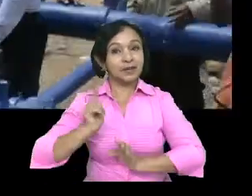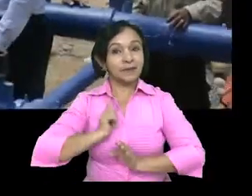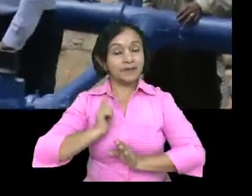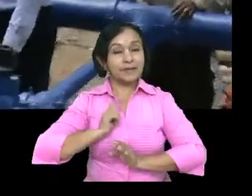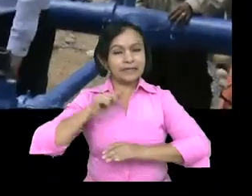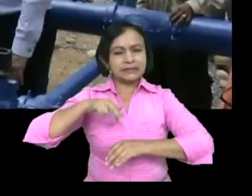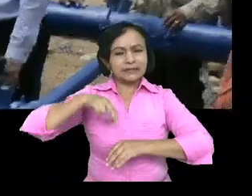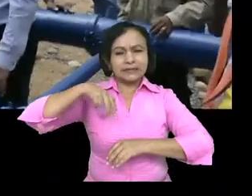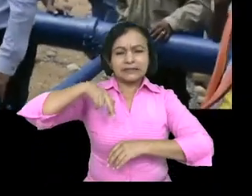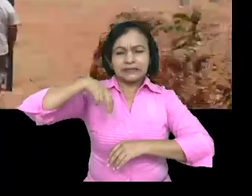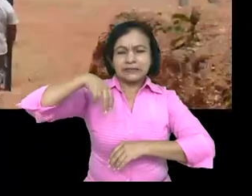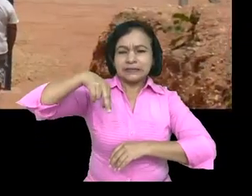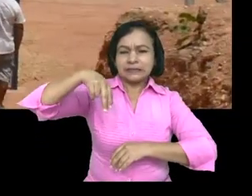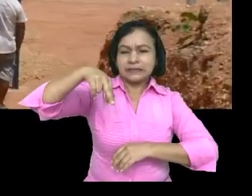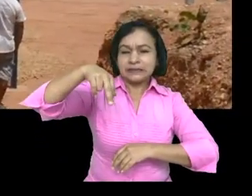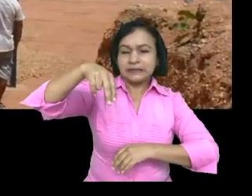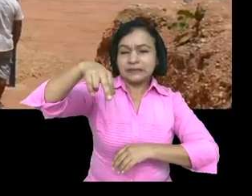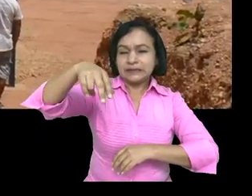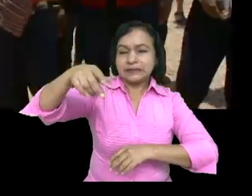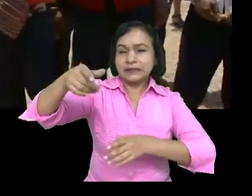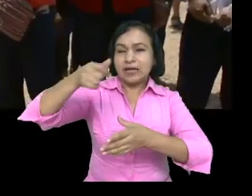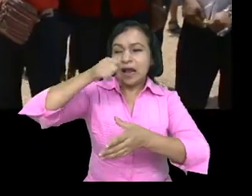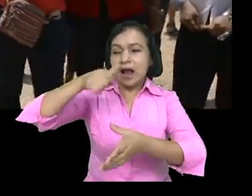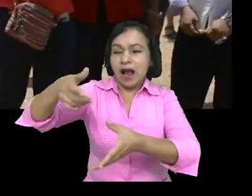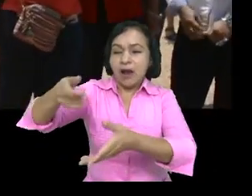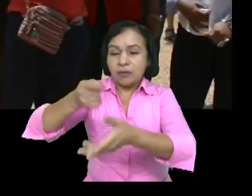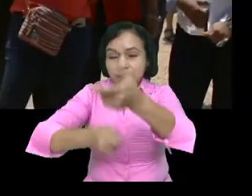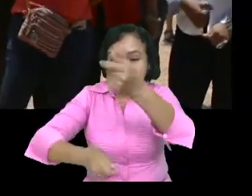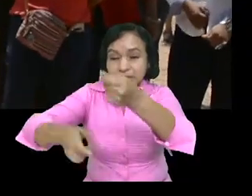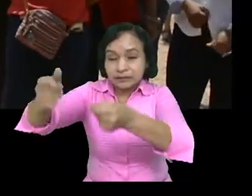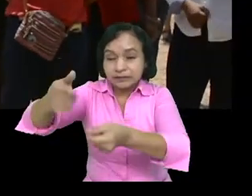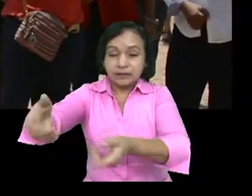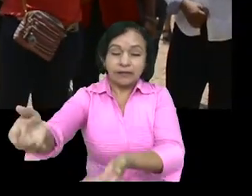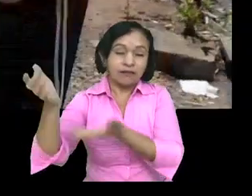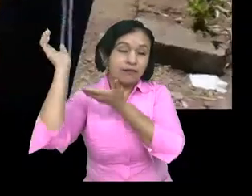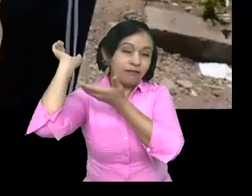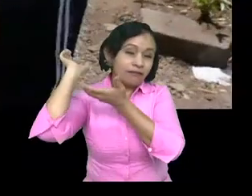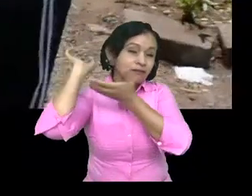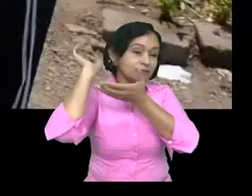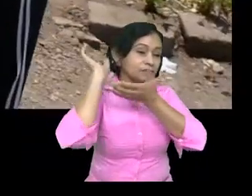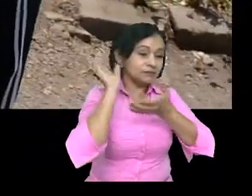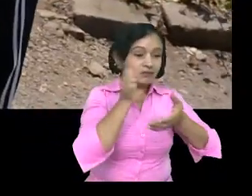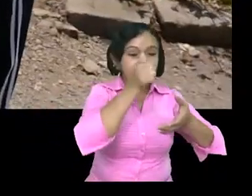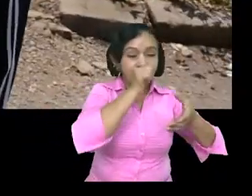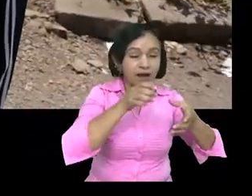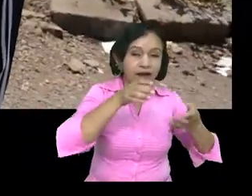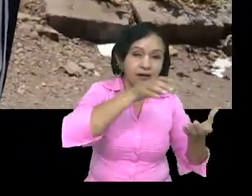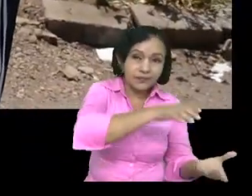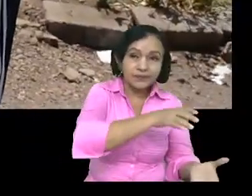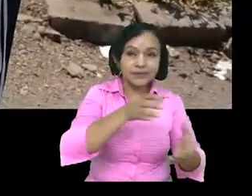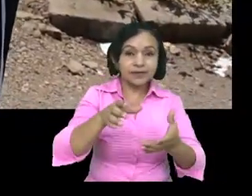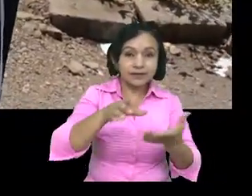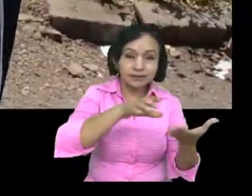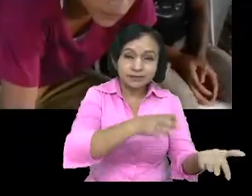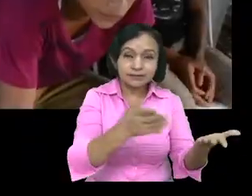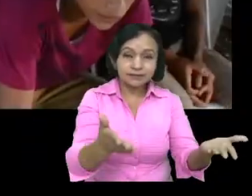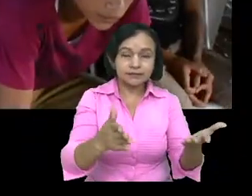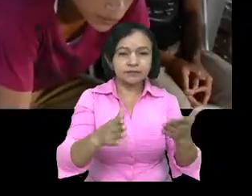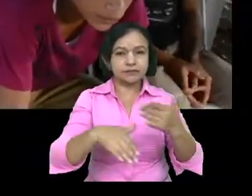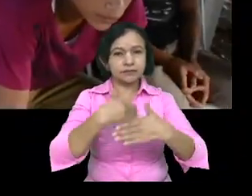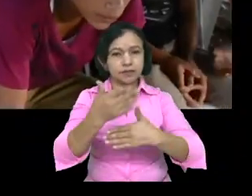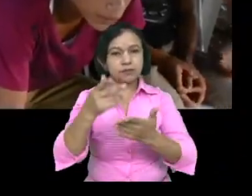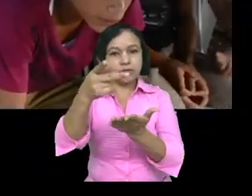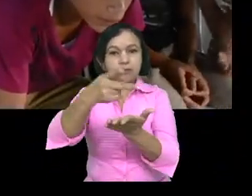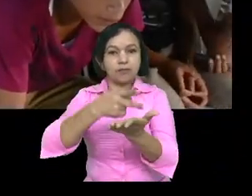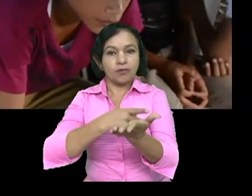caminar para irla a recoger el agua, pues después ya con los proyectos impulsados por el buen gobierno, esto ya